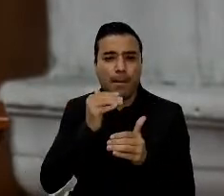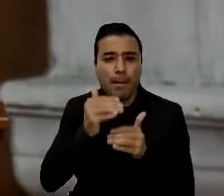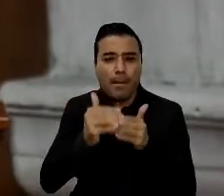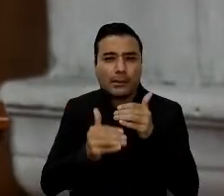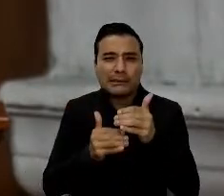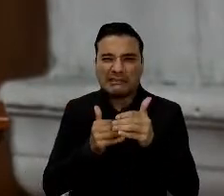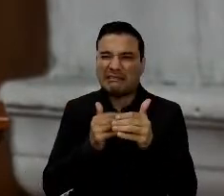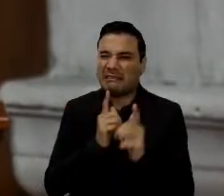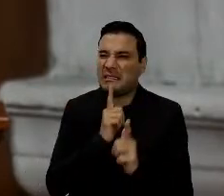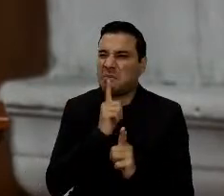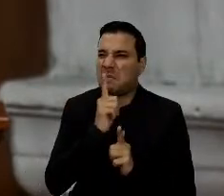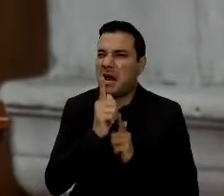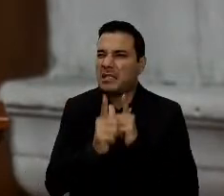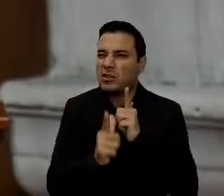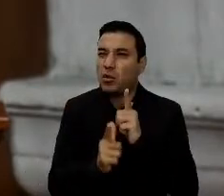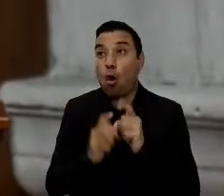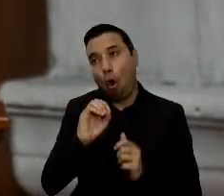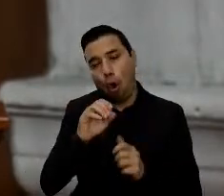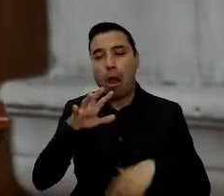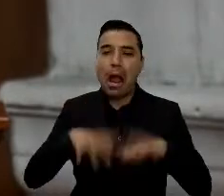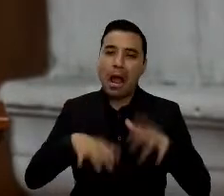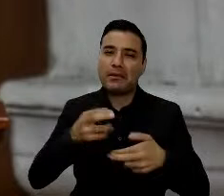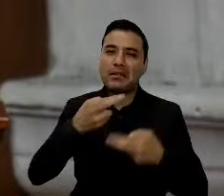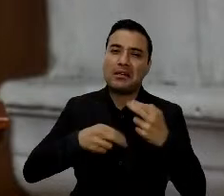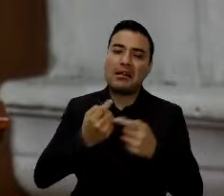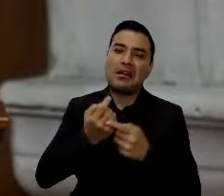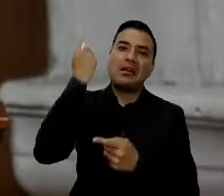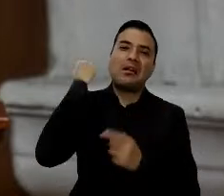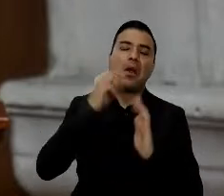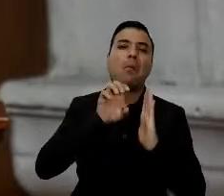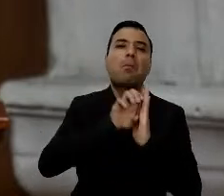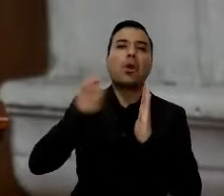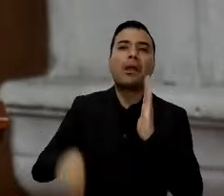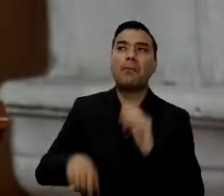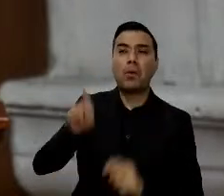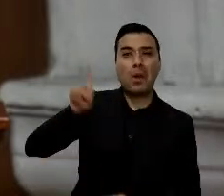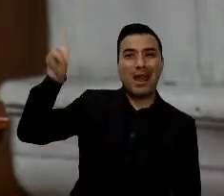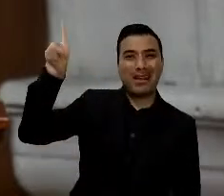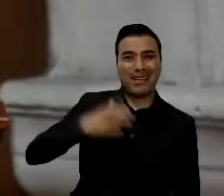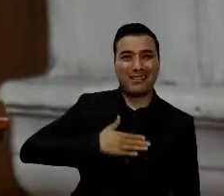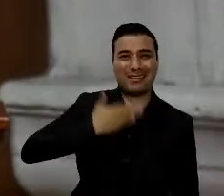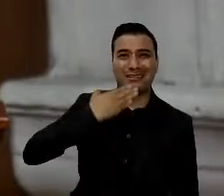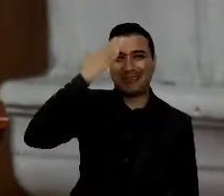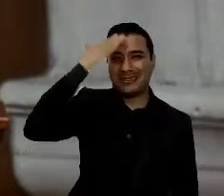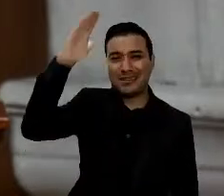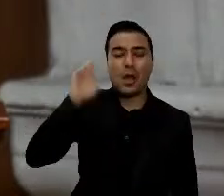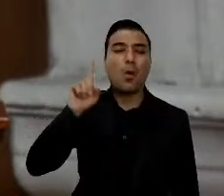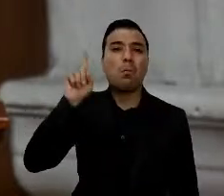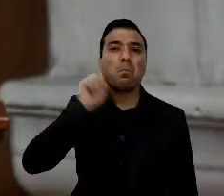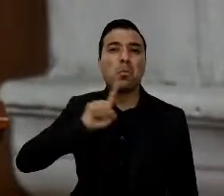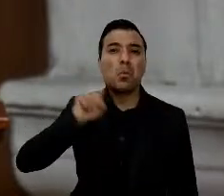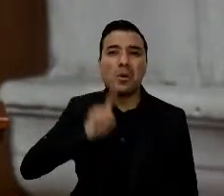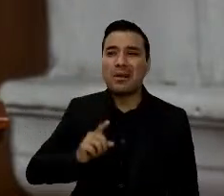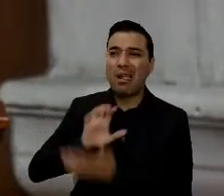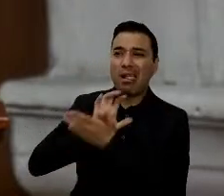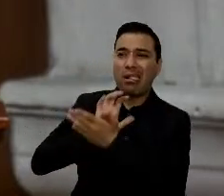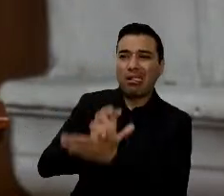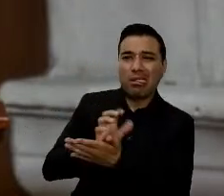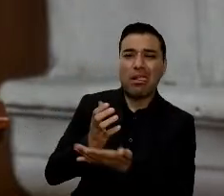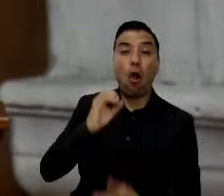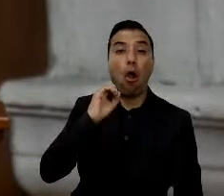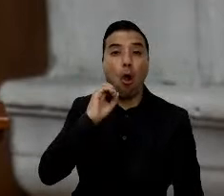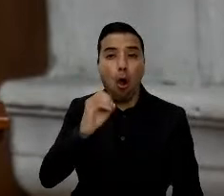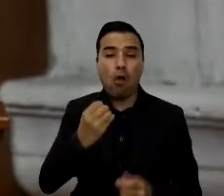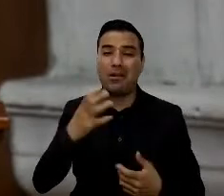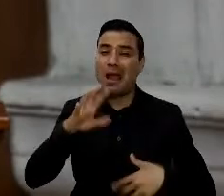lentamente o retrocede como el caso del medio oriente donde las mujeres son segregadas o peor